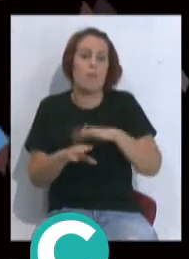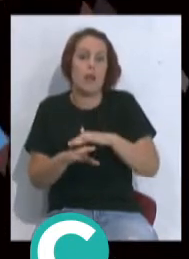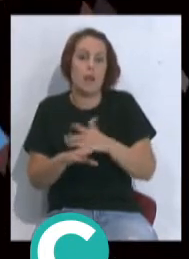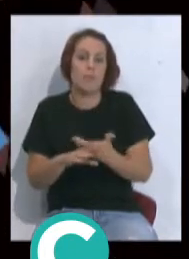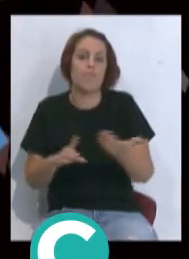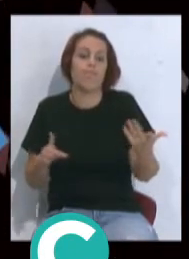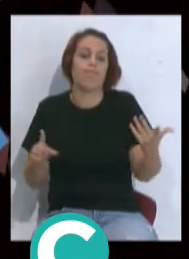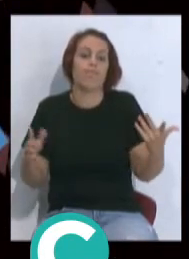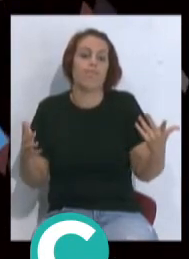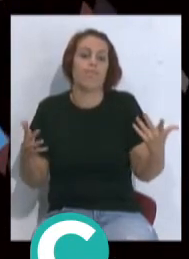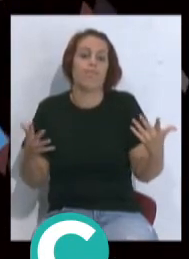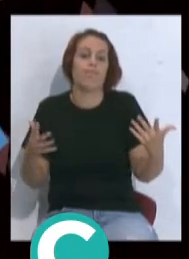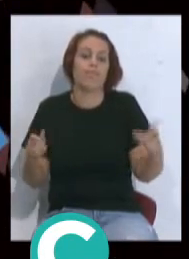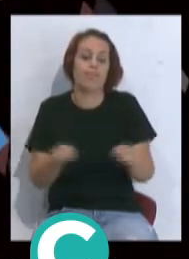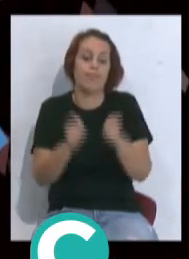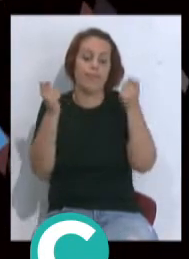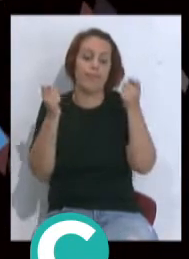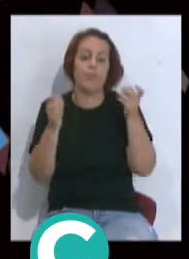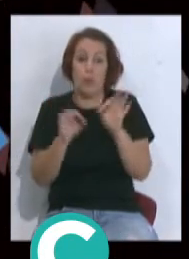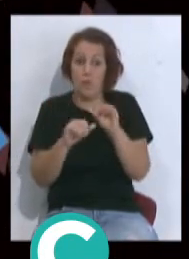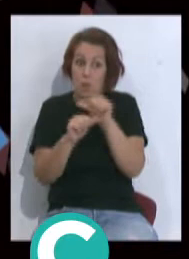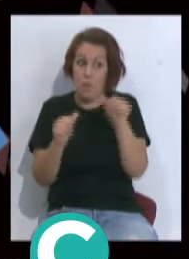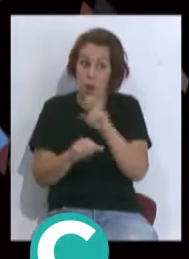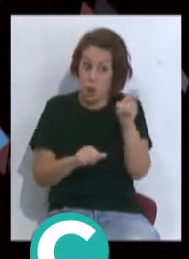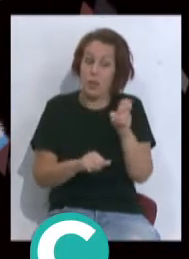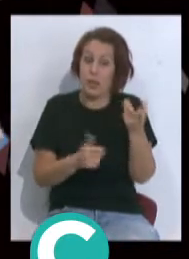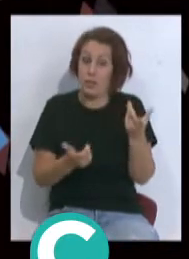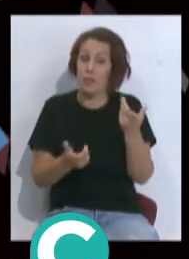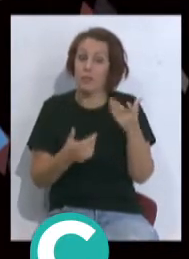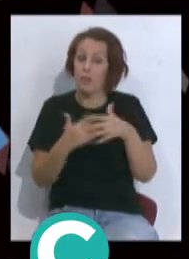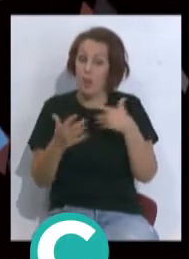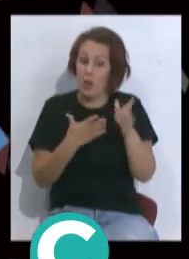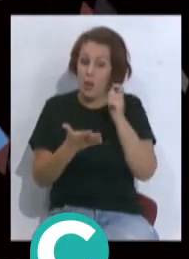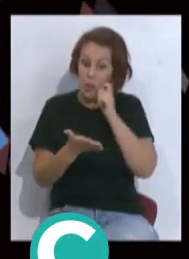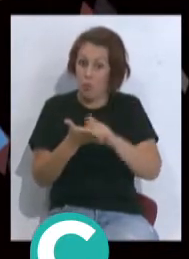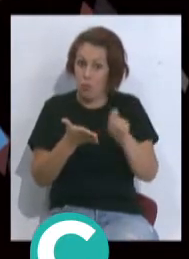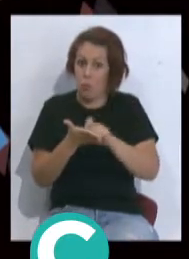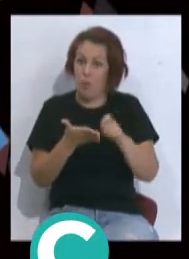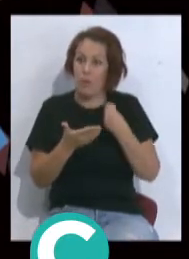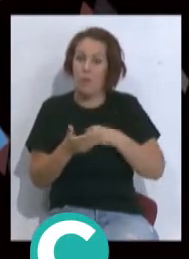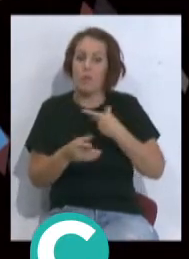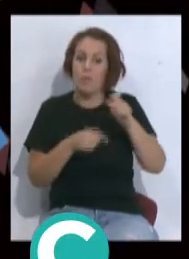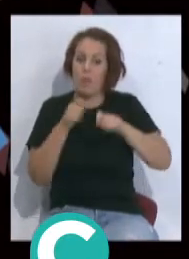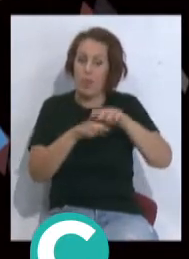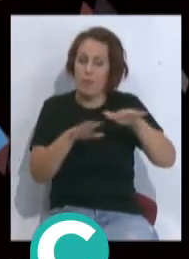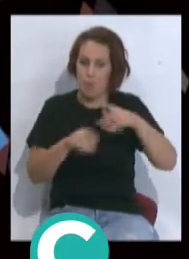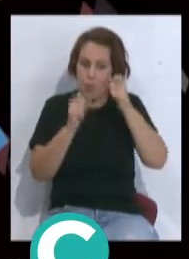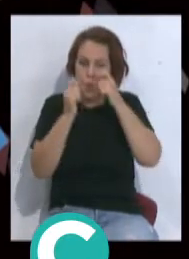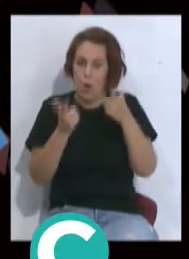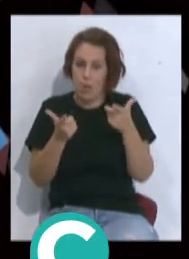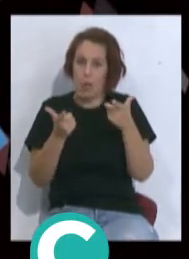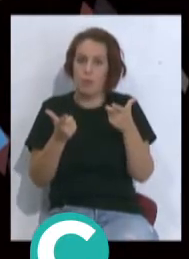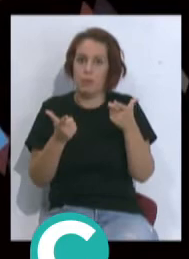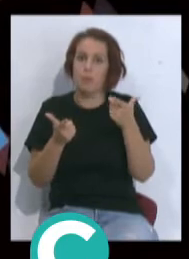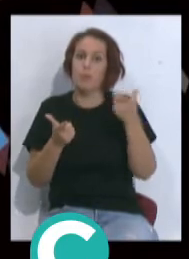viendo eso, ¿no? Como la oportunidad. Que hay otra forma, hay otra cosa. Exacto, nos hemos dado cuenta en la pandemia, nos ha venido este golpe, hemos tenido,